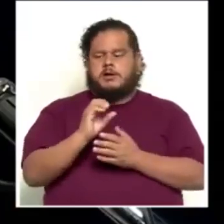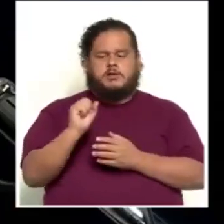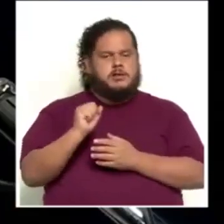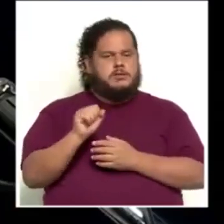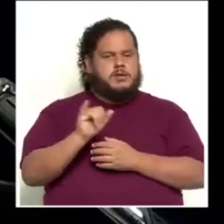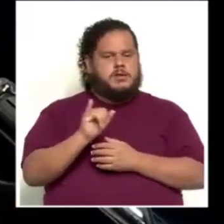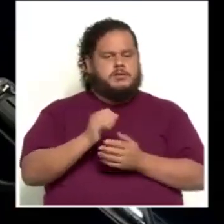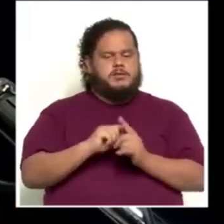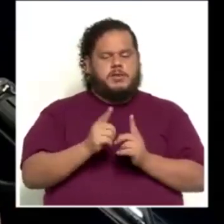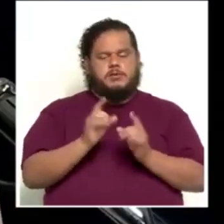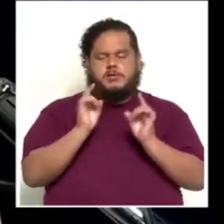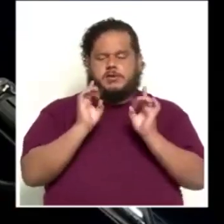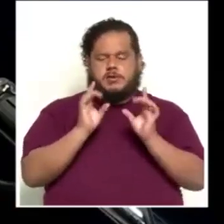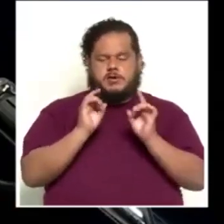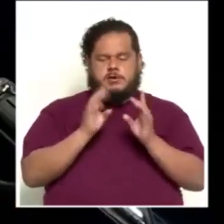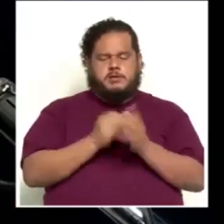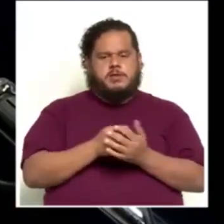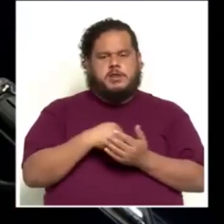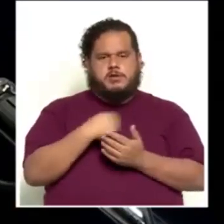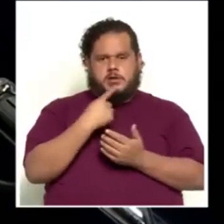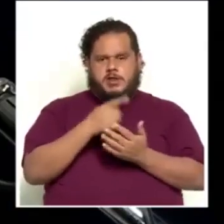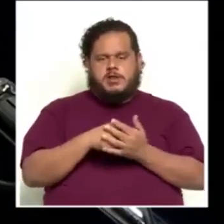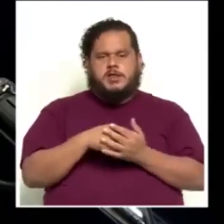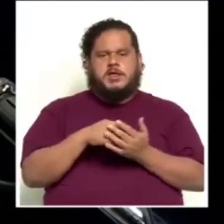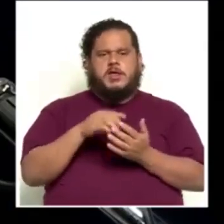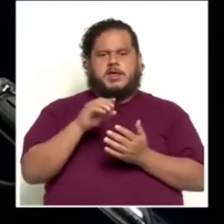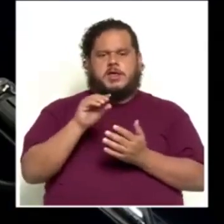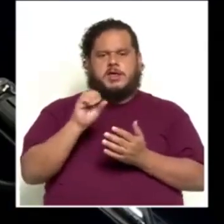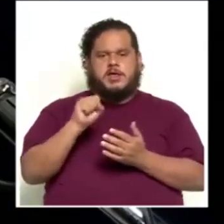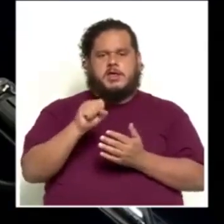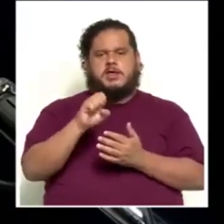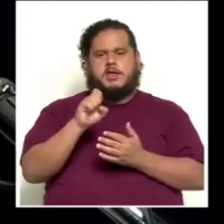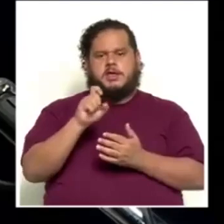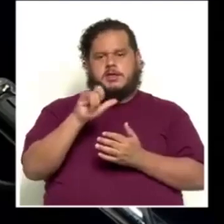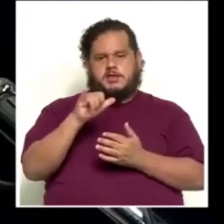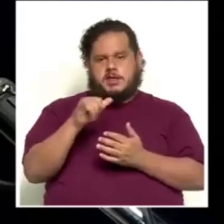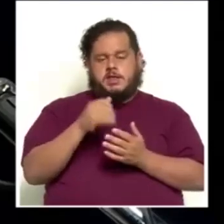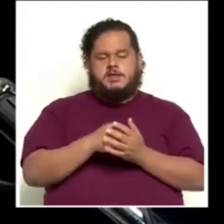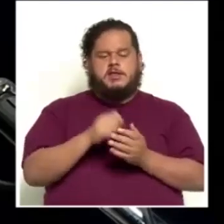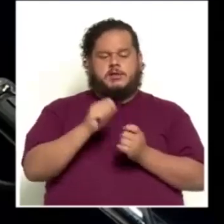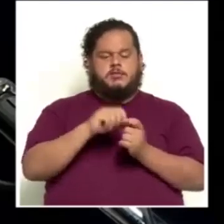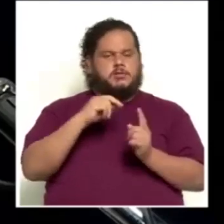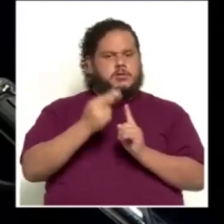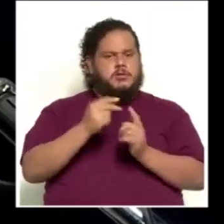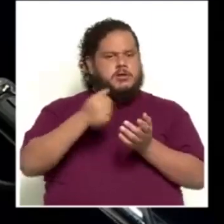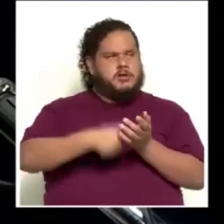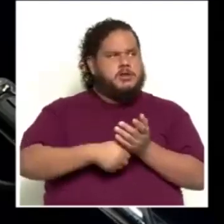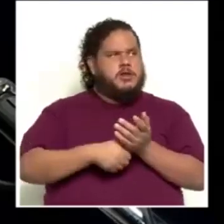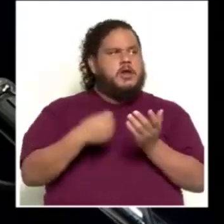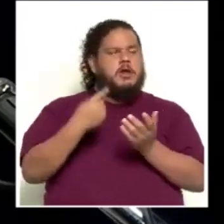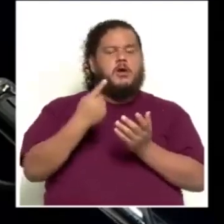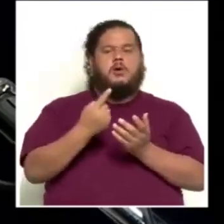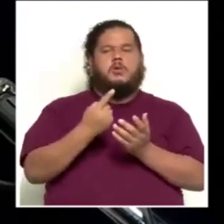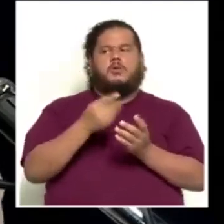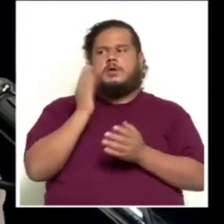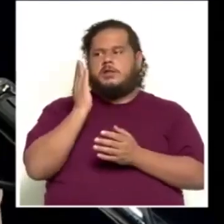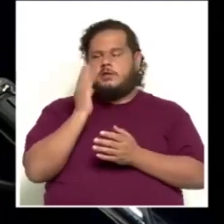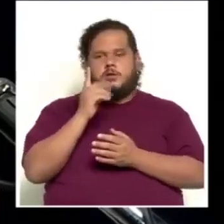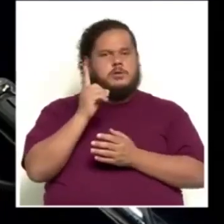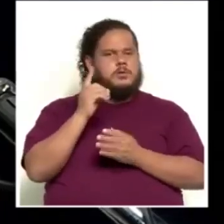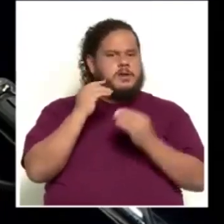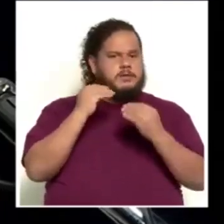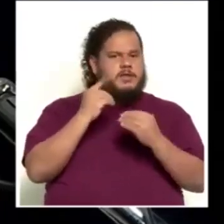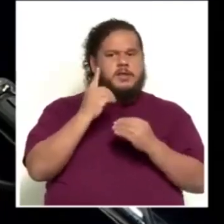es terriblemente, yo llamaría sexy, desde el punto de vista electoral, una retórica, un discurso y una venta